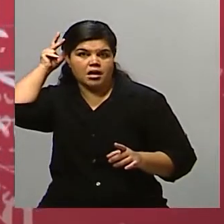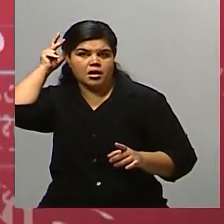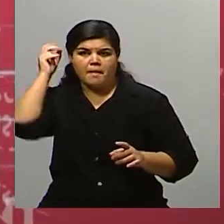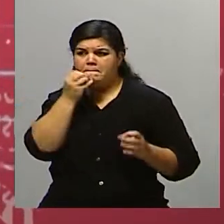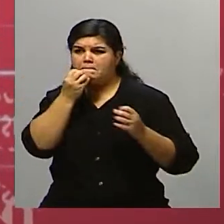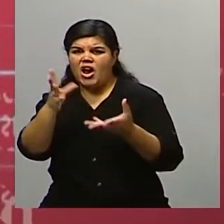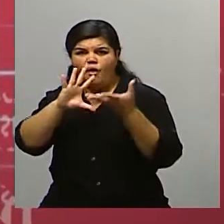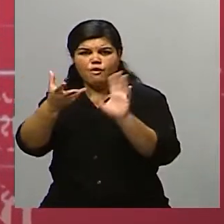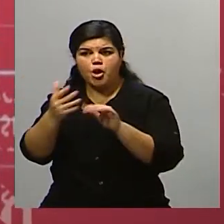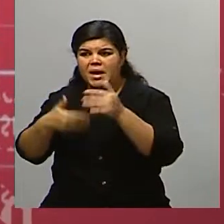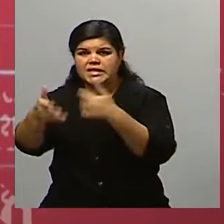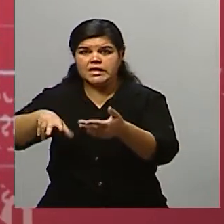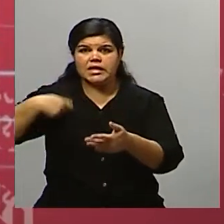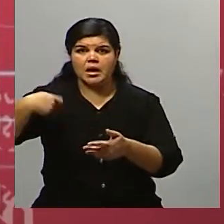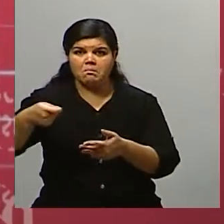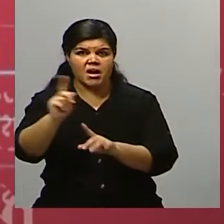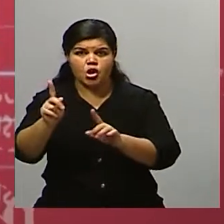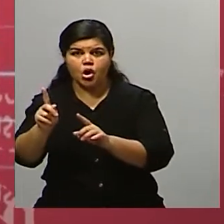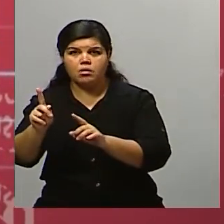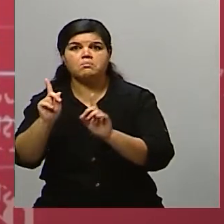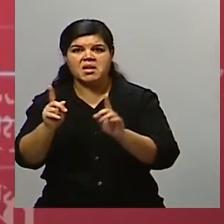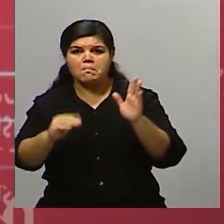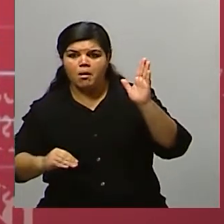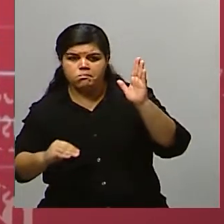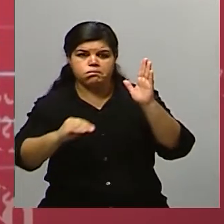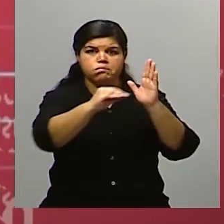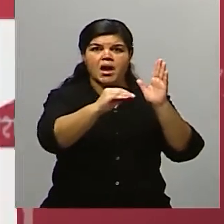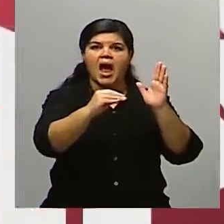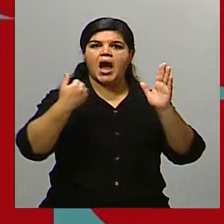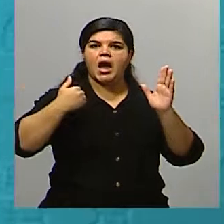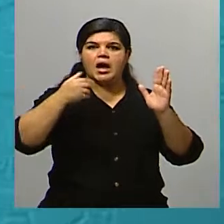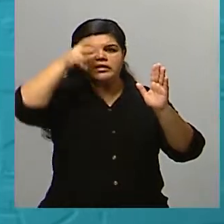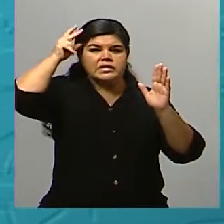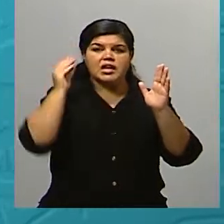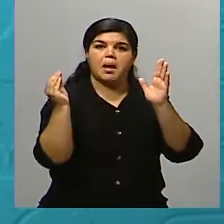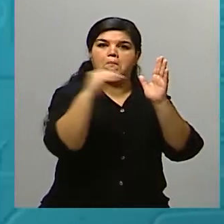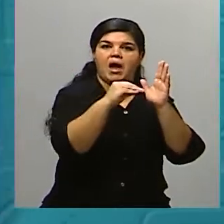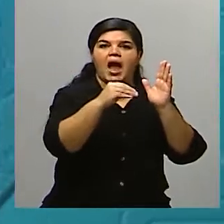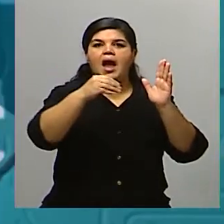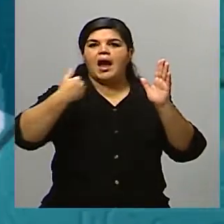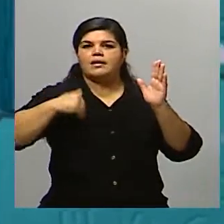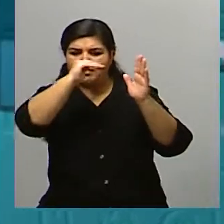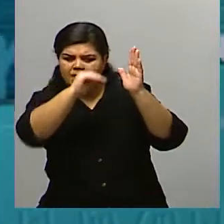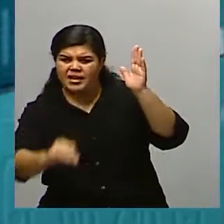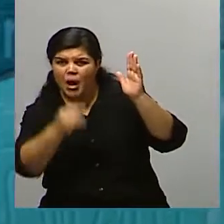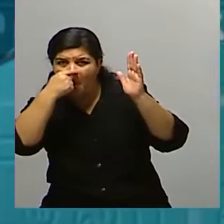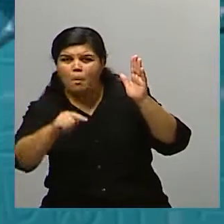¿Qué podemos decir de este dato y la placa del CFA Institute, que tiene delegación en Argentina